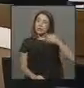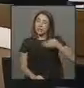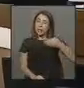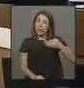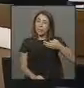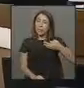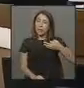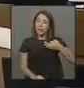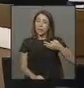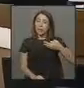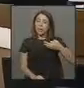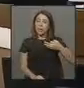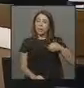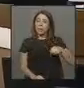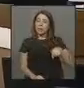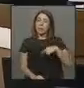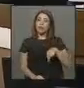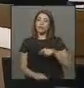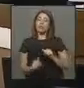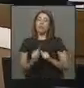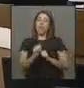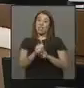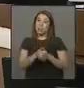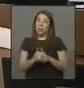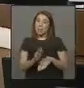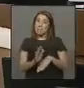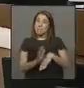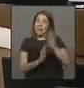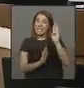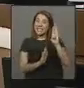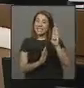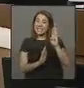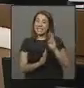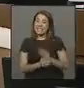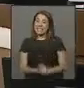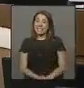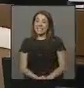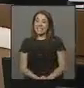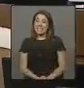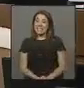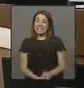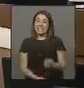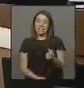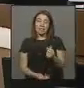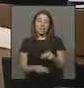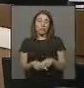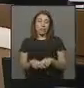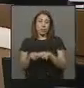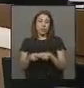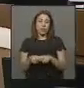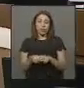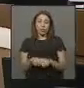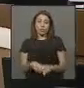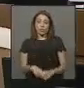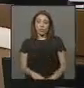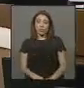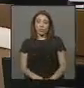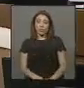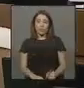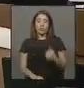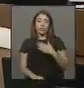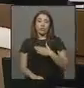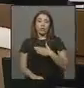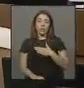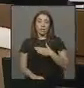duda, ministro, de que vamos a superar hoy día esa cantidad de recursos. Y ahí yo